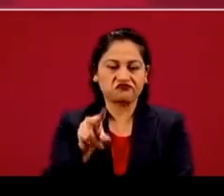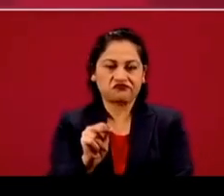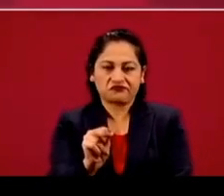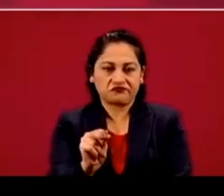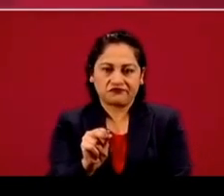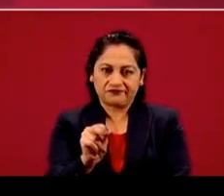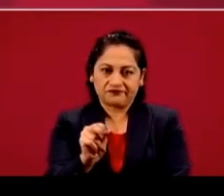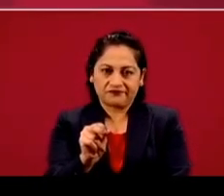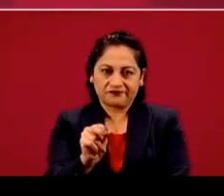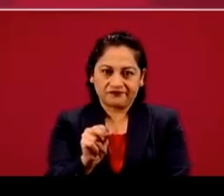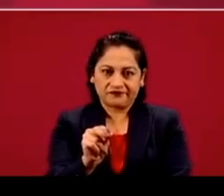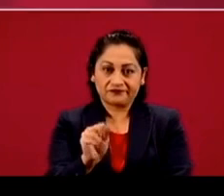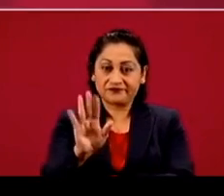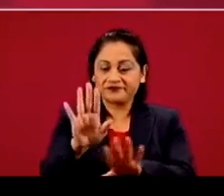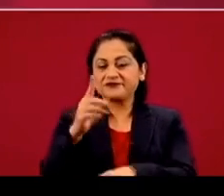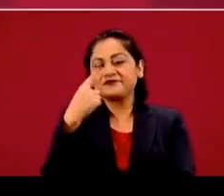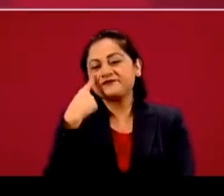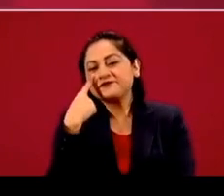imagínense llegar aquí